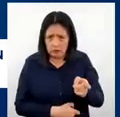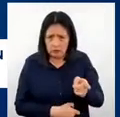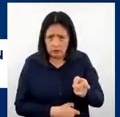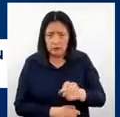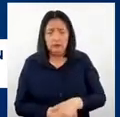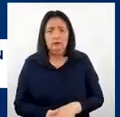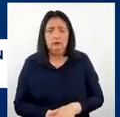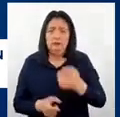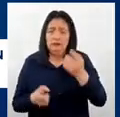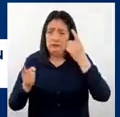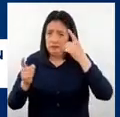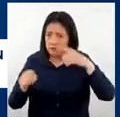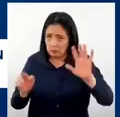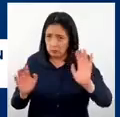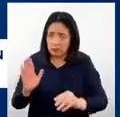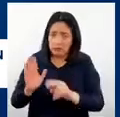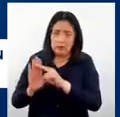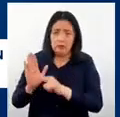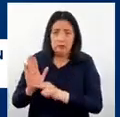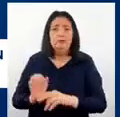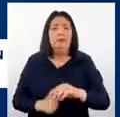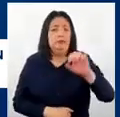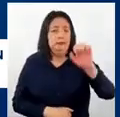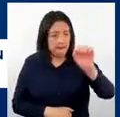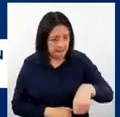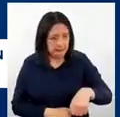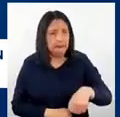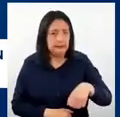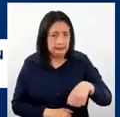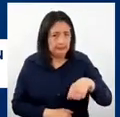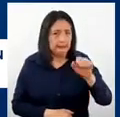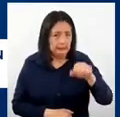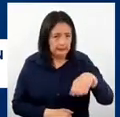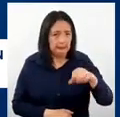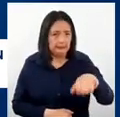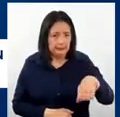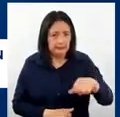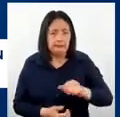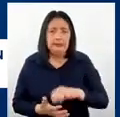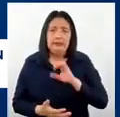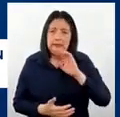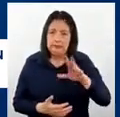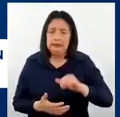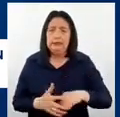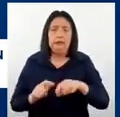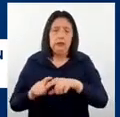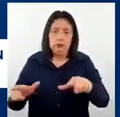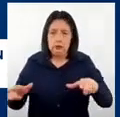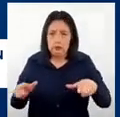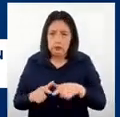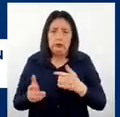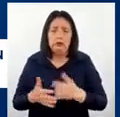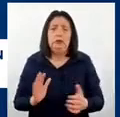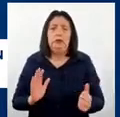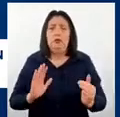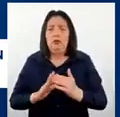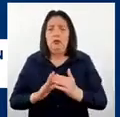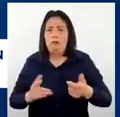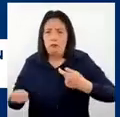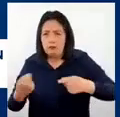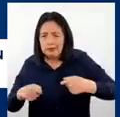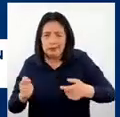De acuerdo a lo que está previsto en la norma, sí, la norma explícitamente establece los lugares como centros comerciales,